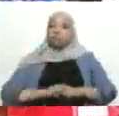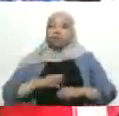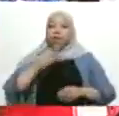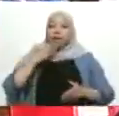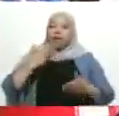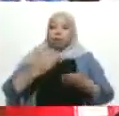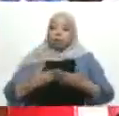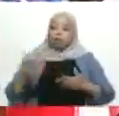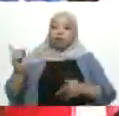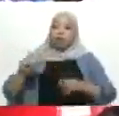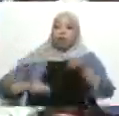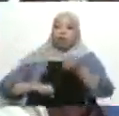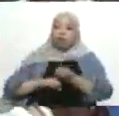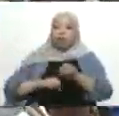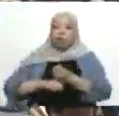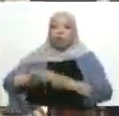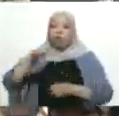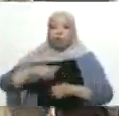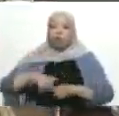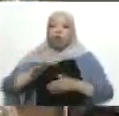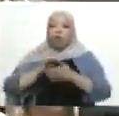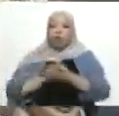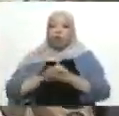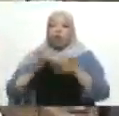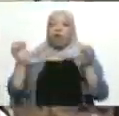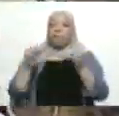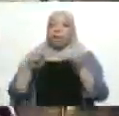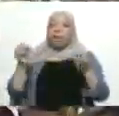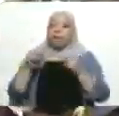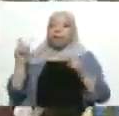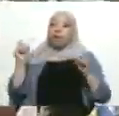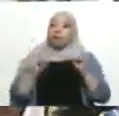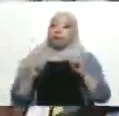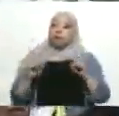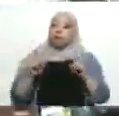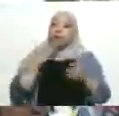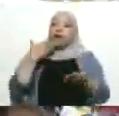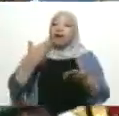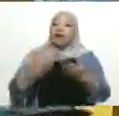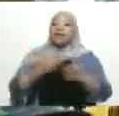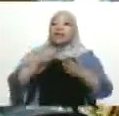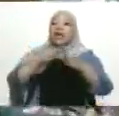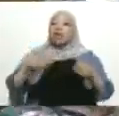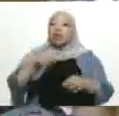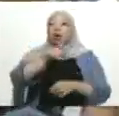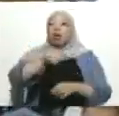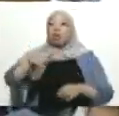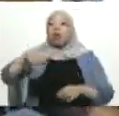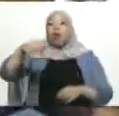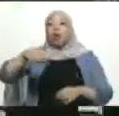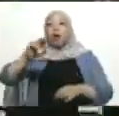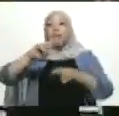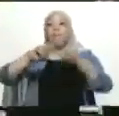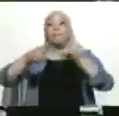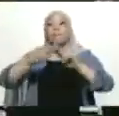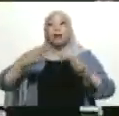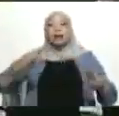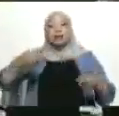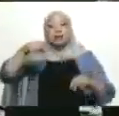los que vinieron a apoyarnos como Jason, que vino de Mérida, gracias a ustedes, hoy tenemos paz,